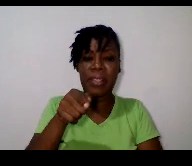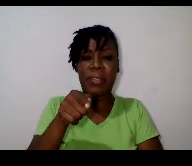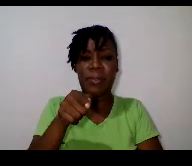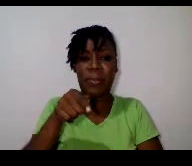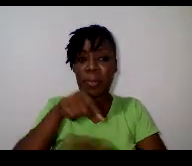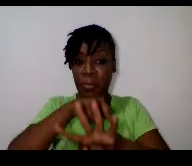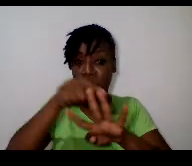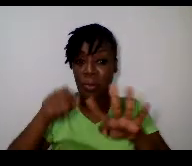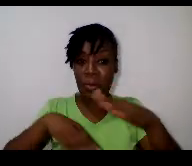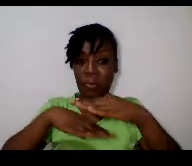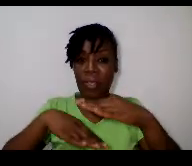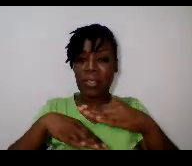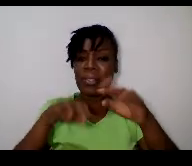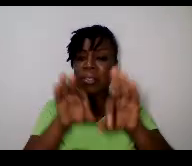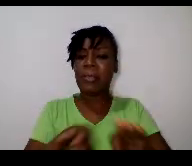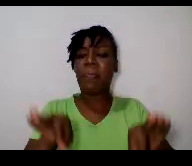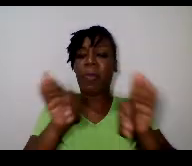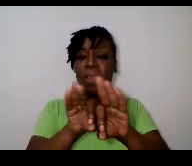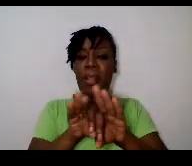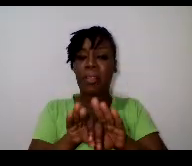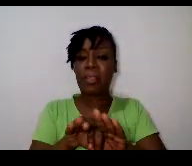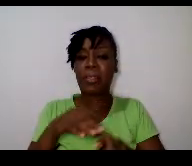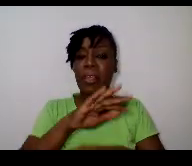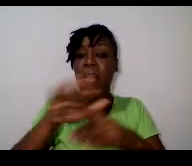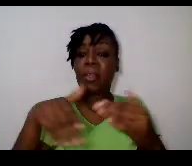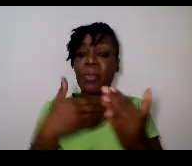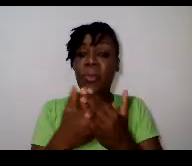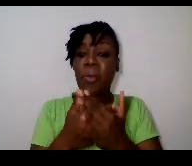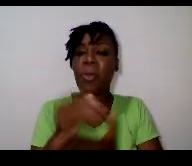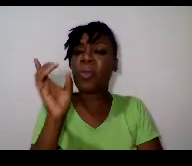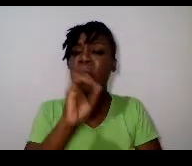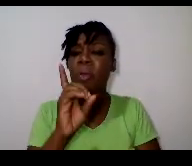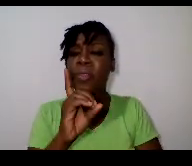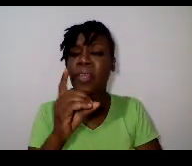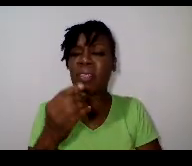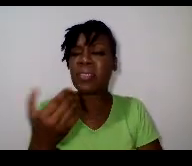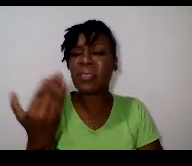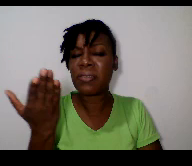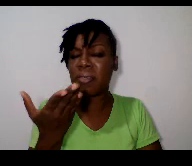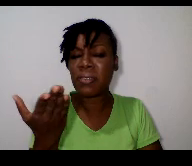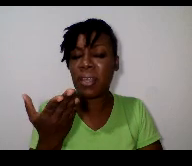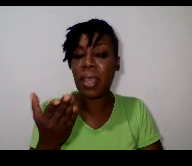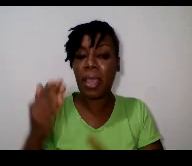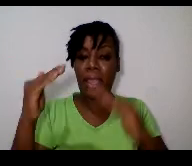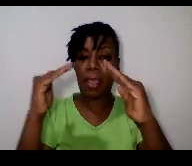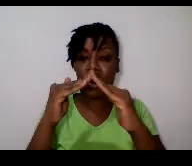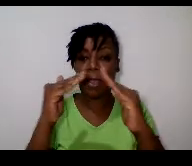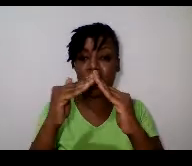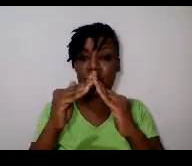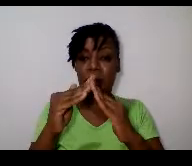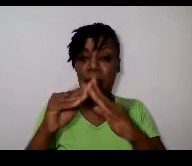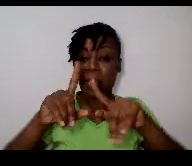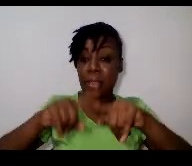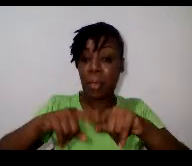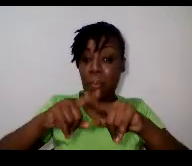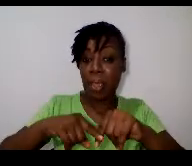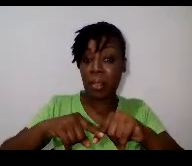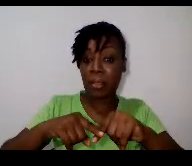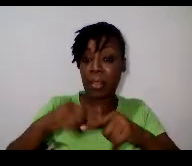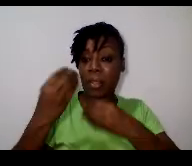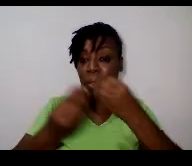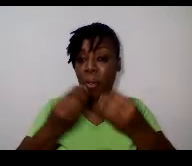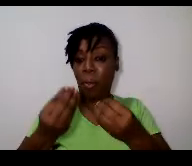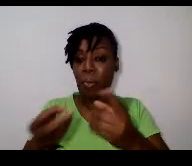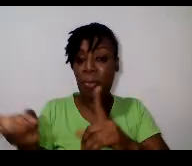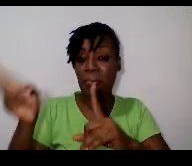conseguimos en casa, que no es responsabilidad de otra persona, sino más que todo los hábitos que implementemos y que podemos buscar ayuda de